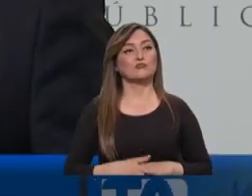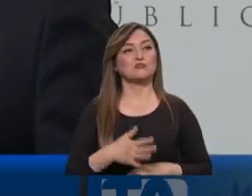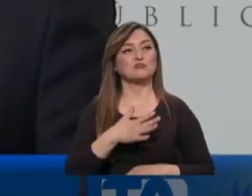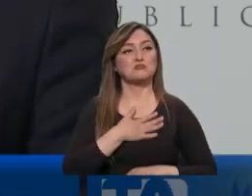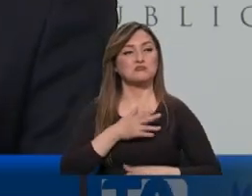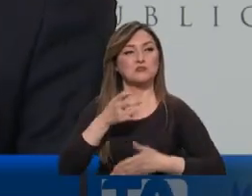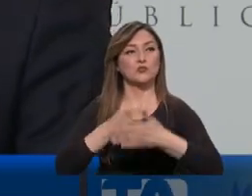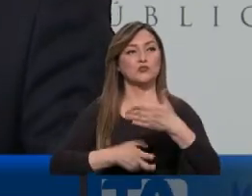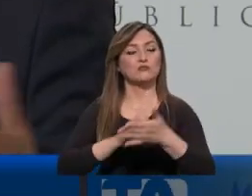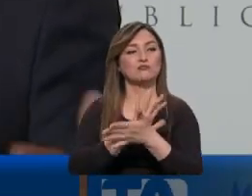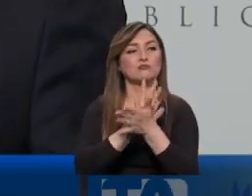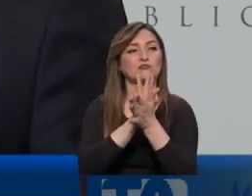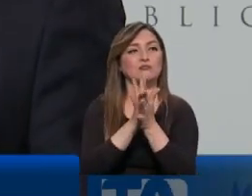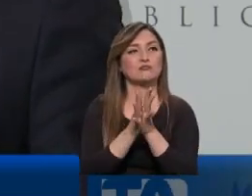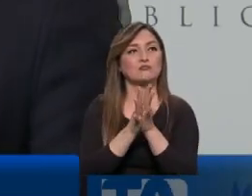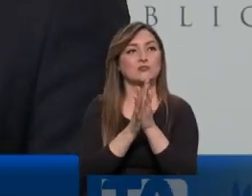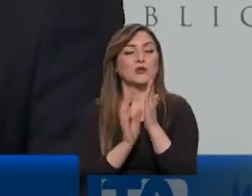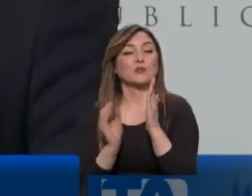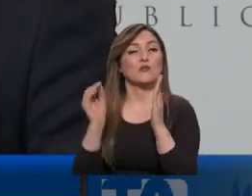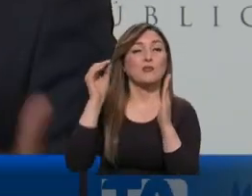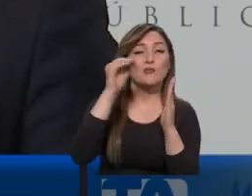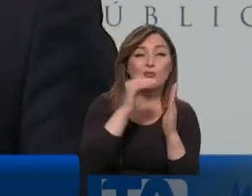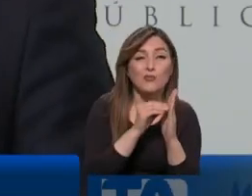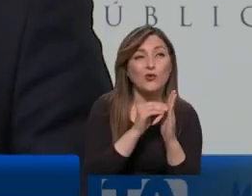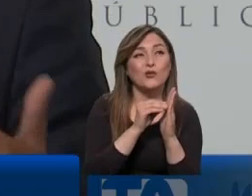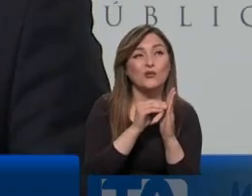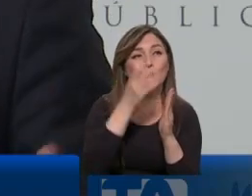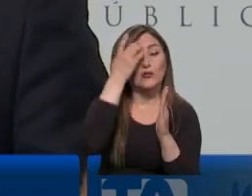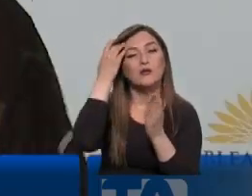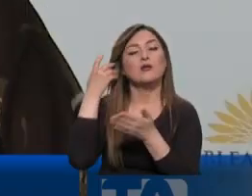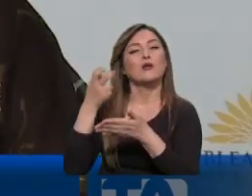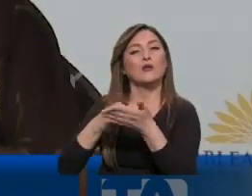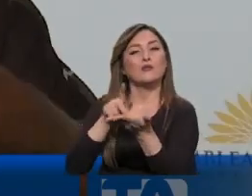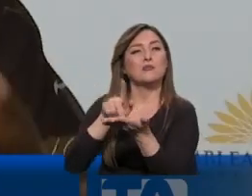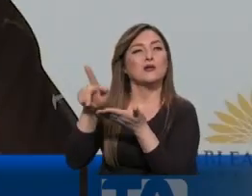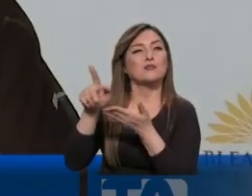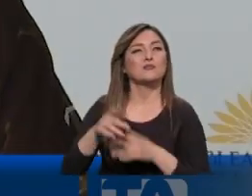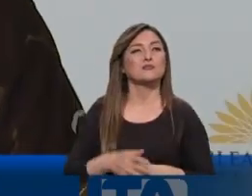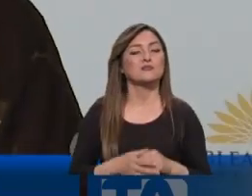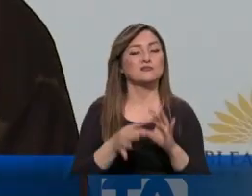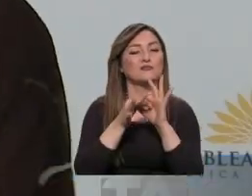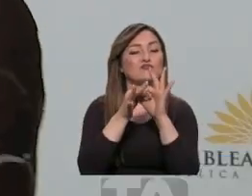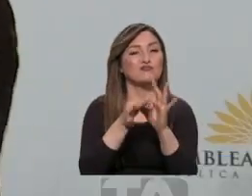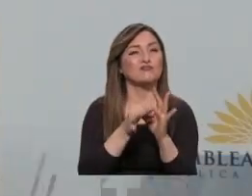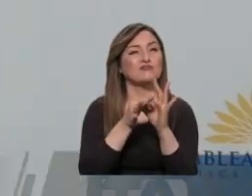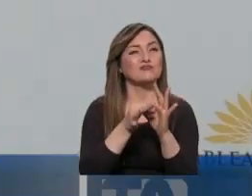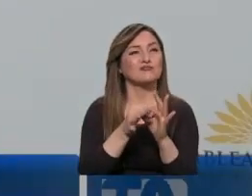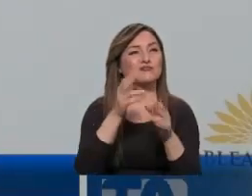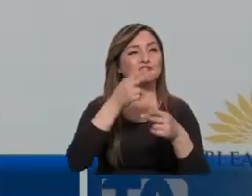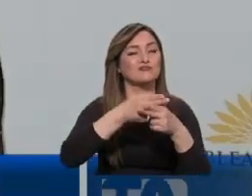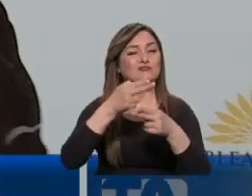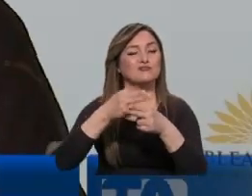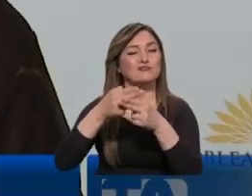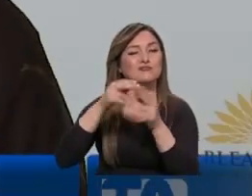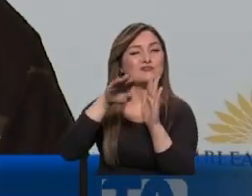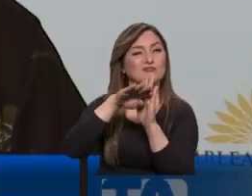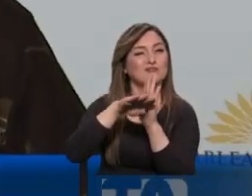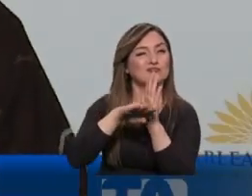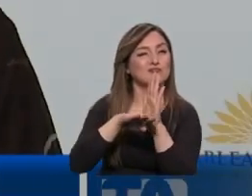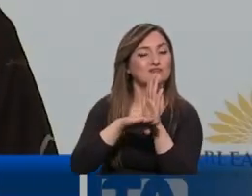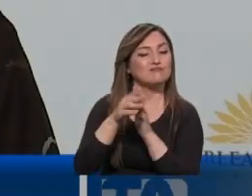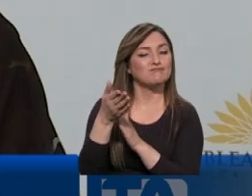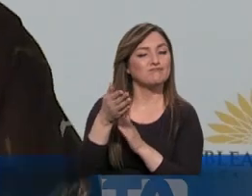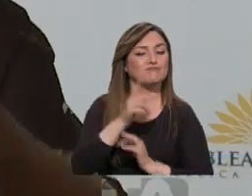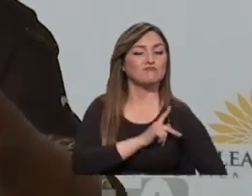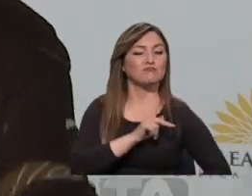glosa, a pesar de que estoy en esa lista, que fue pagada en su momento adecuado. Nuestros compañeros que han sido nombrados en esa lista, de